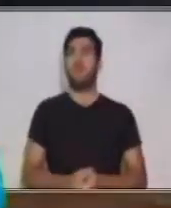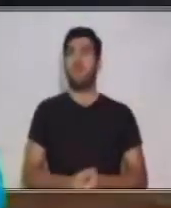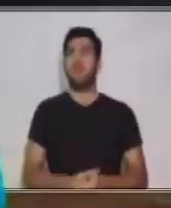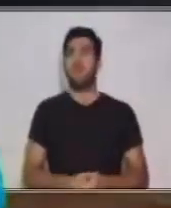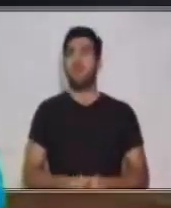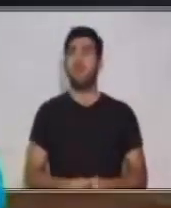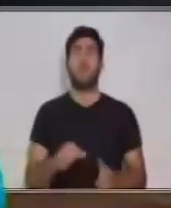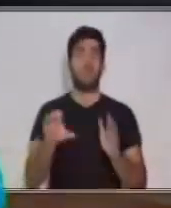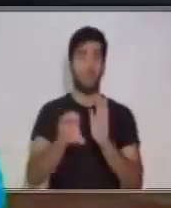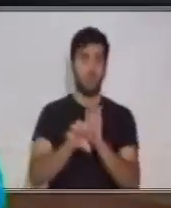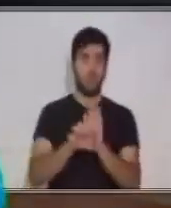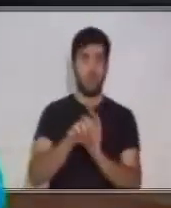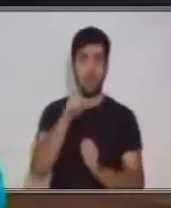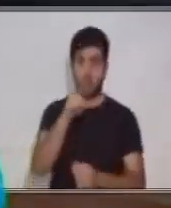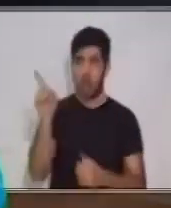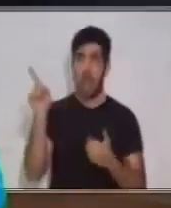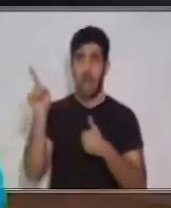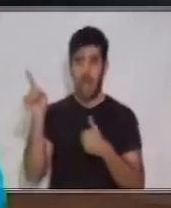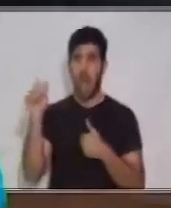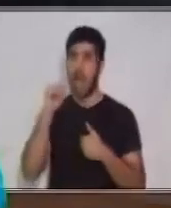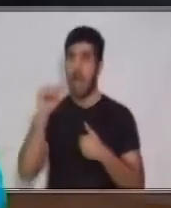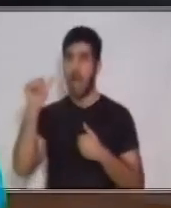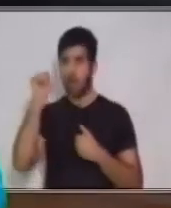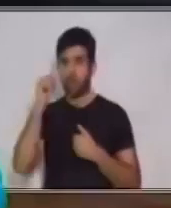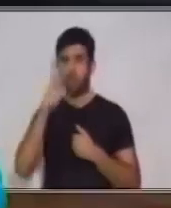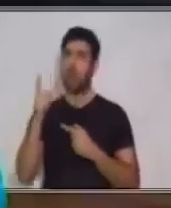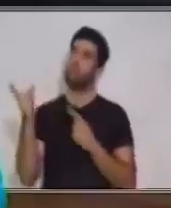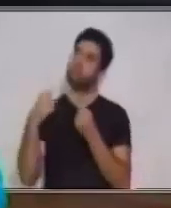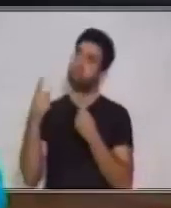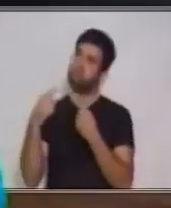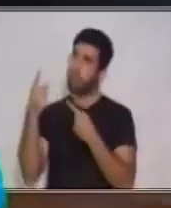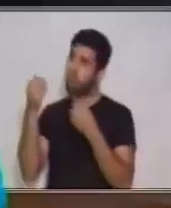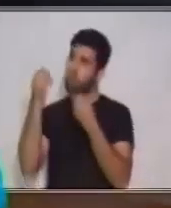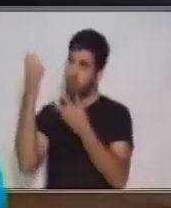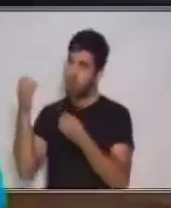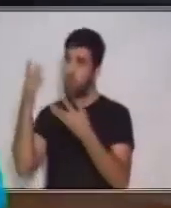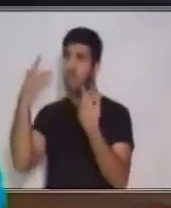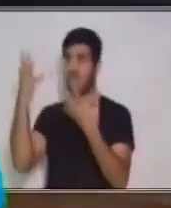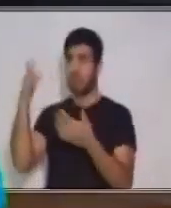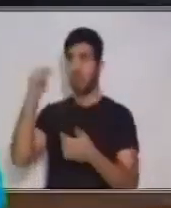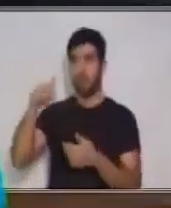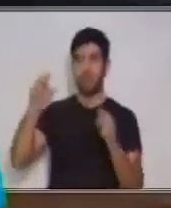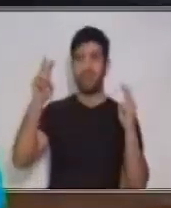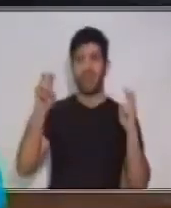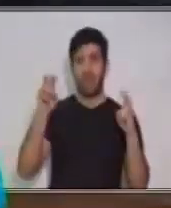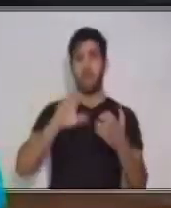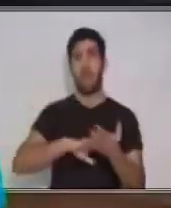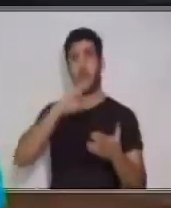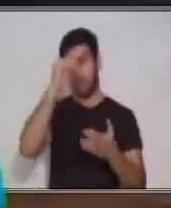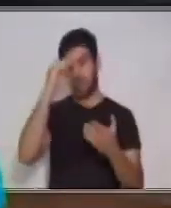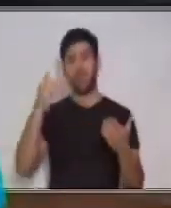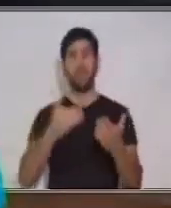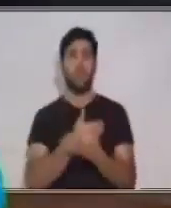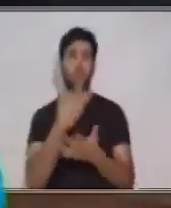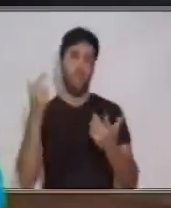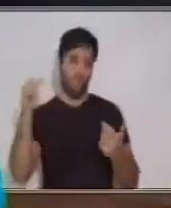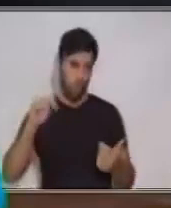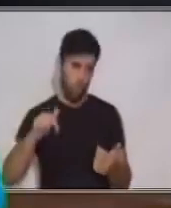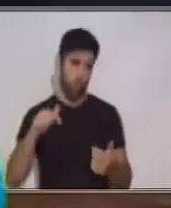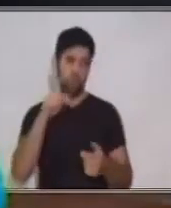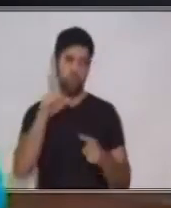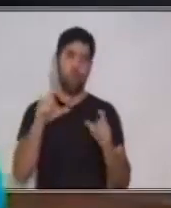Hay algún adulto cerca, platícale cuál fue el nombre del programa y qué fue lo que aprendiste, qué fue lo que hiciste hoy y